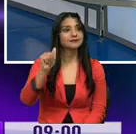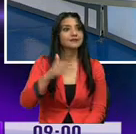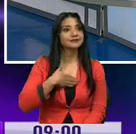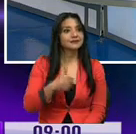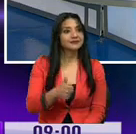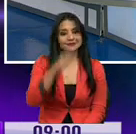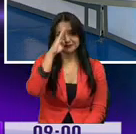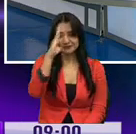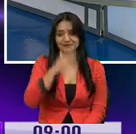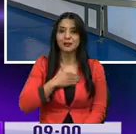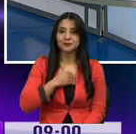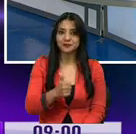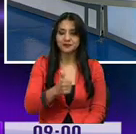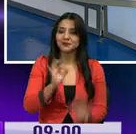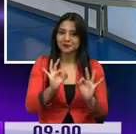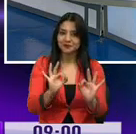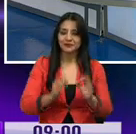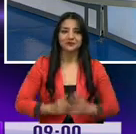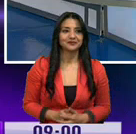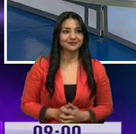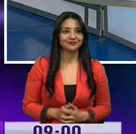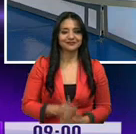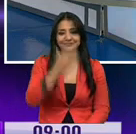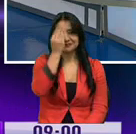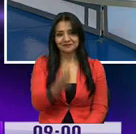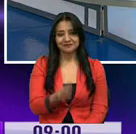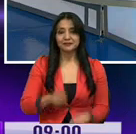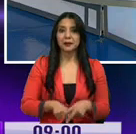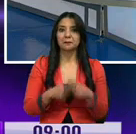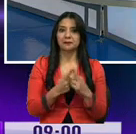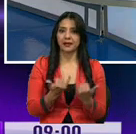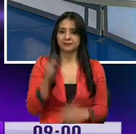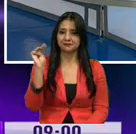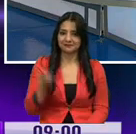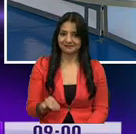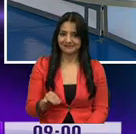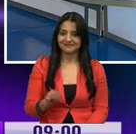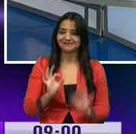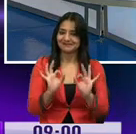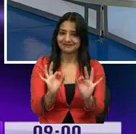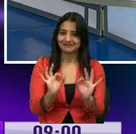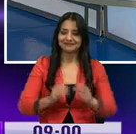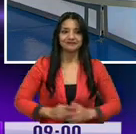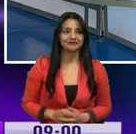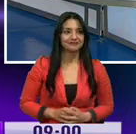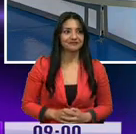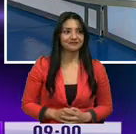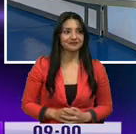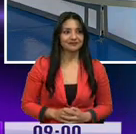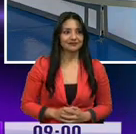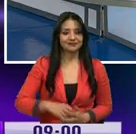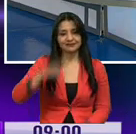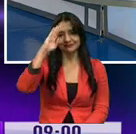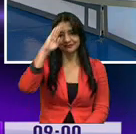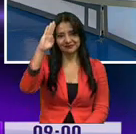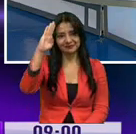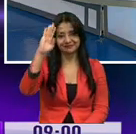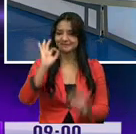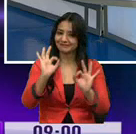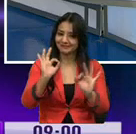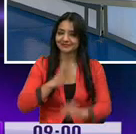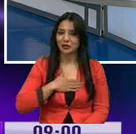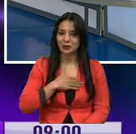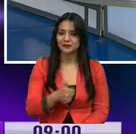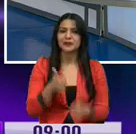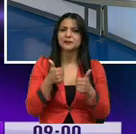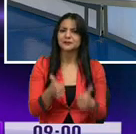mi querido Robert, mi querido Allison? Muy bien, arrancando días, ese día martes. Qué bueno. La Cari. Muy feliz. Aquí estamos, chicos, ¿cómo están? Muy